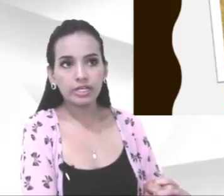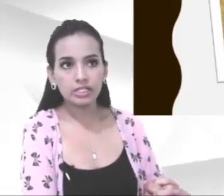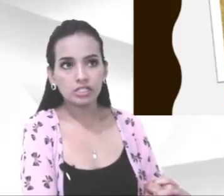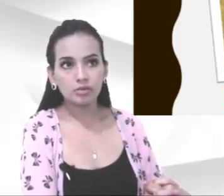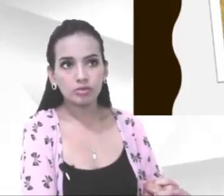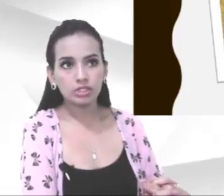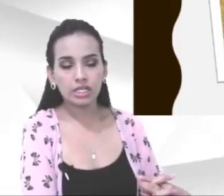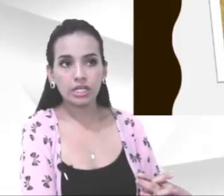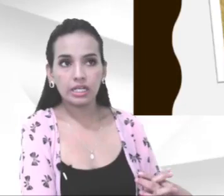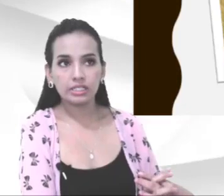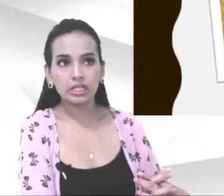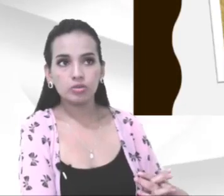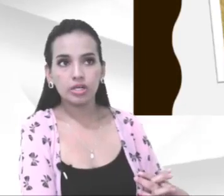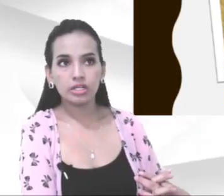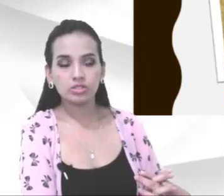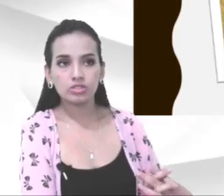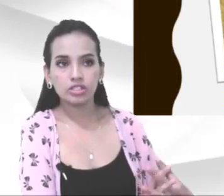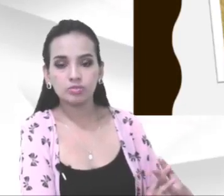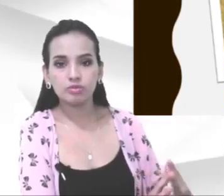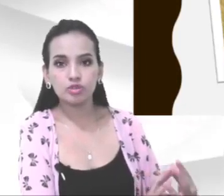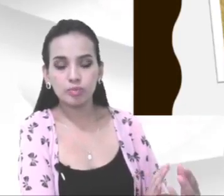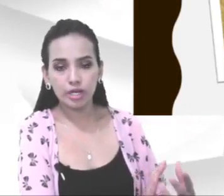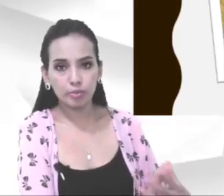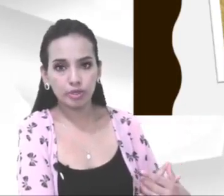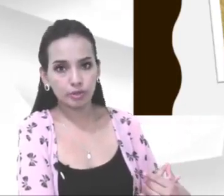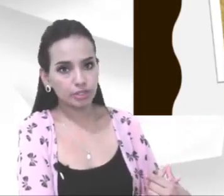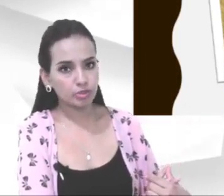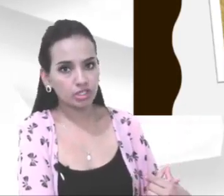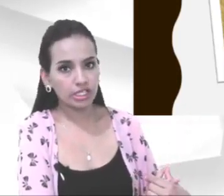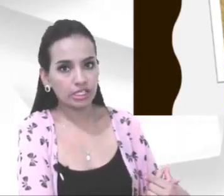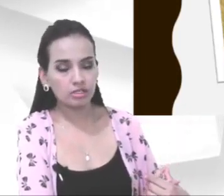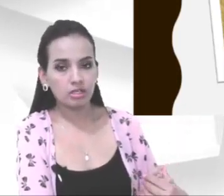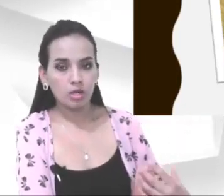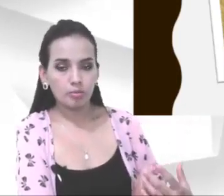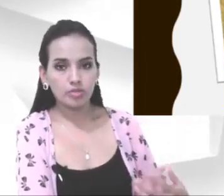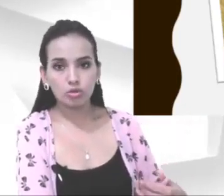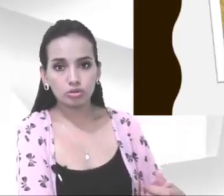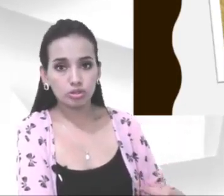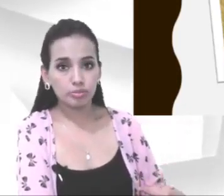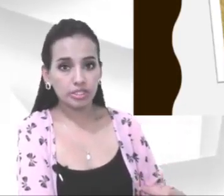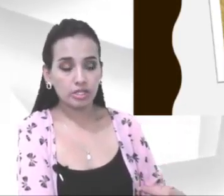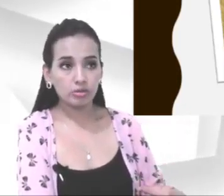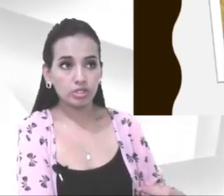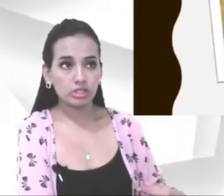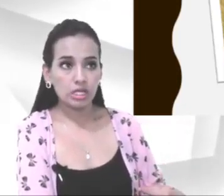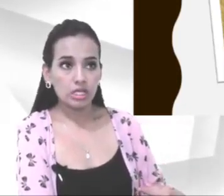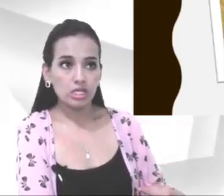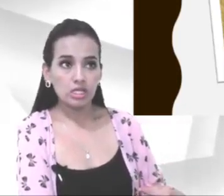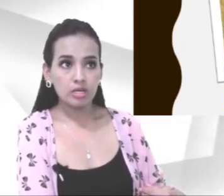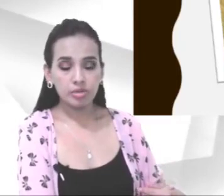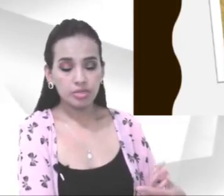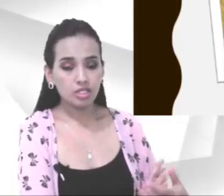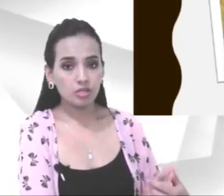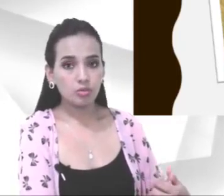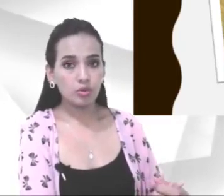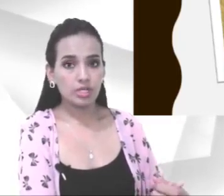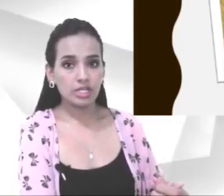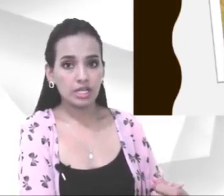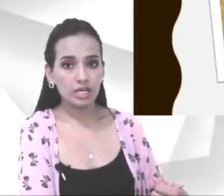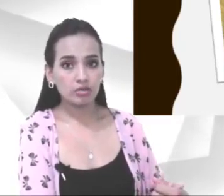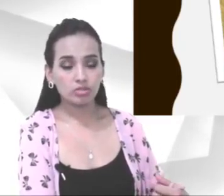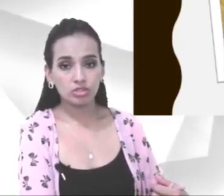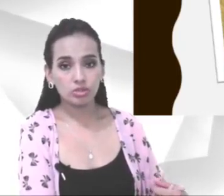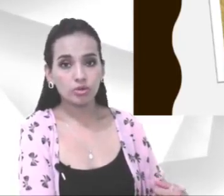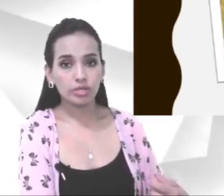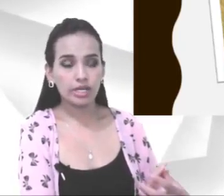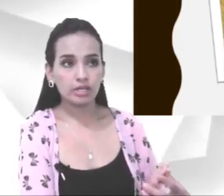camuflaje decíamos que les ayuda de esos seres vivos para poderse proteger de otros depredadores y en mimetismos en